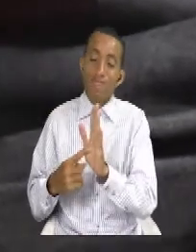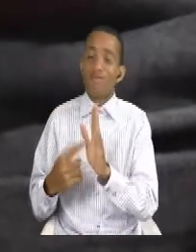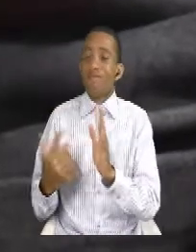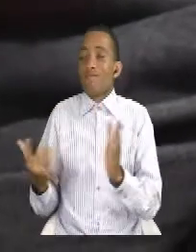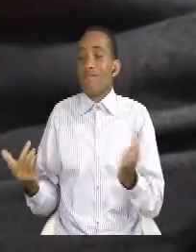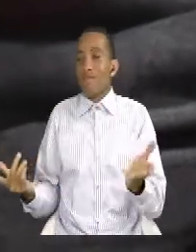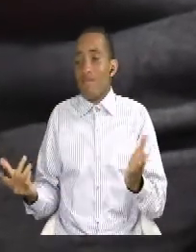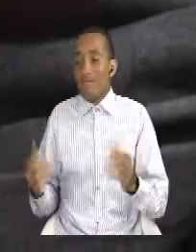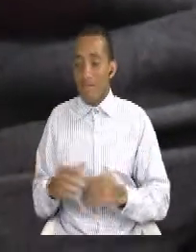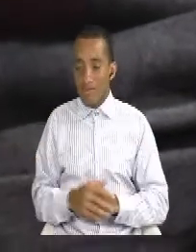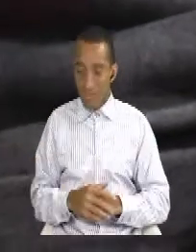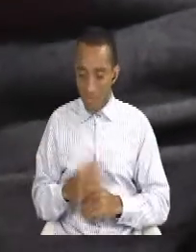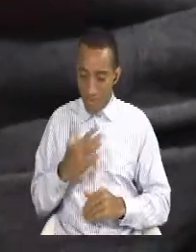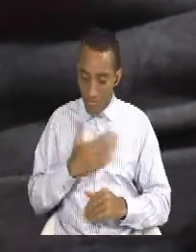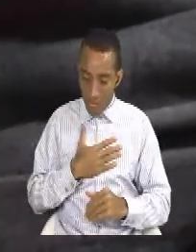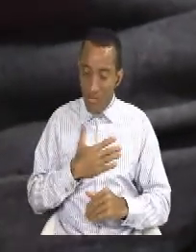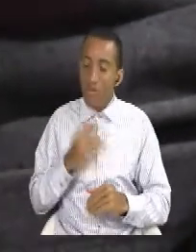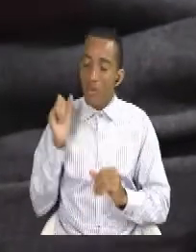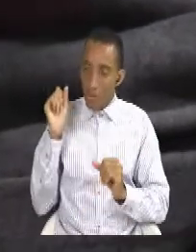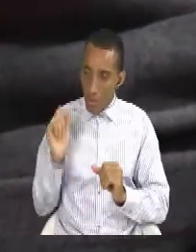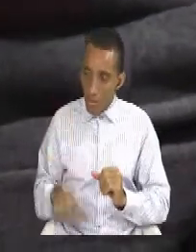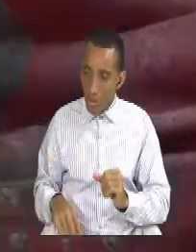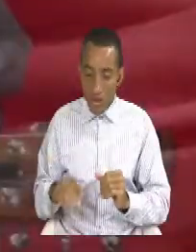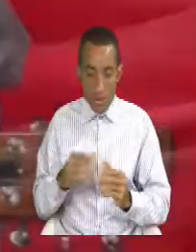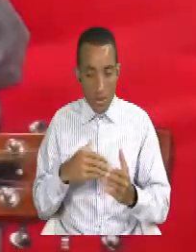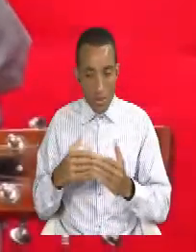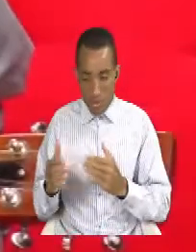amor, estoy dispuesto a